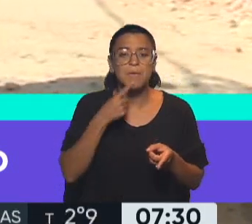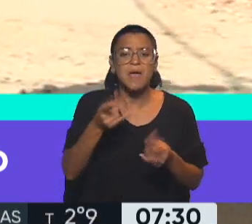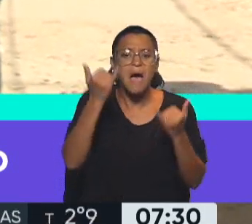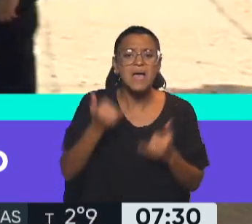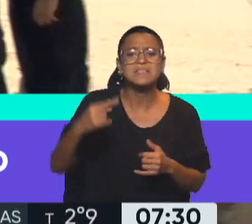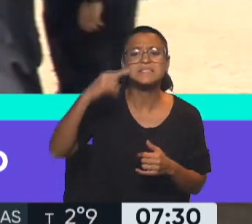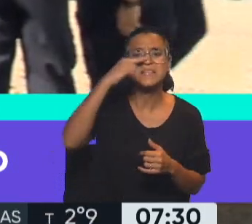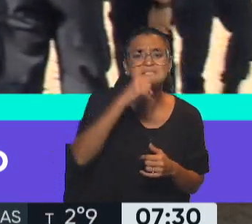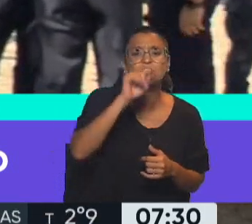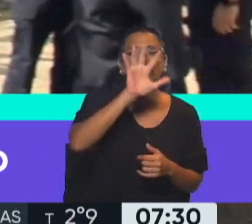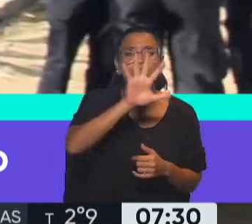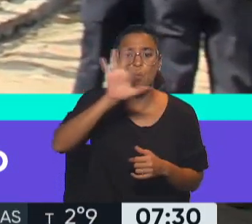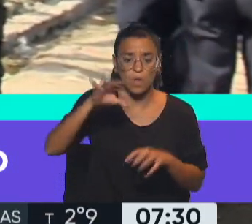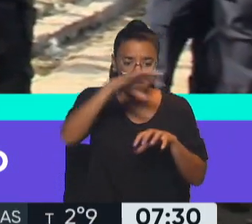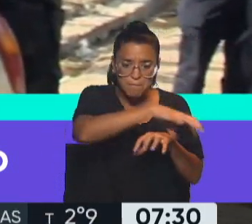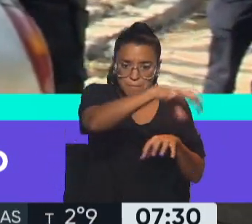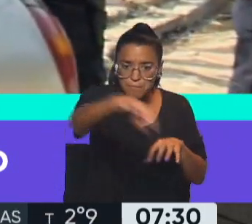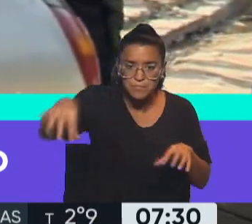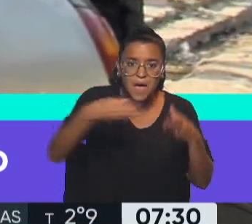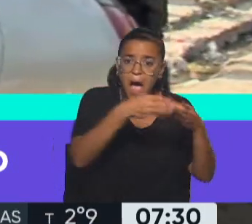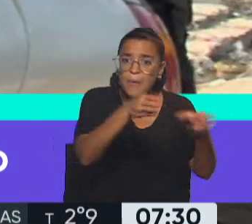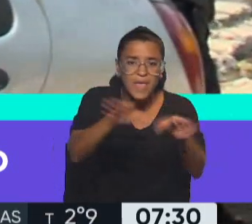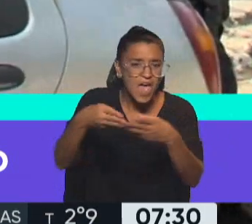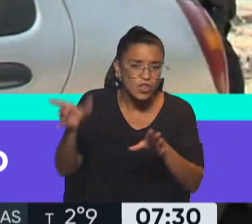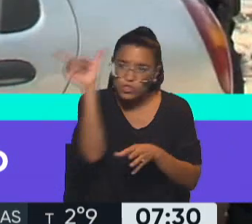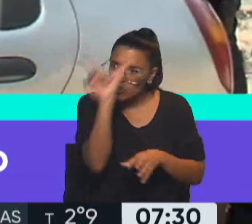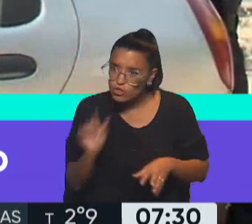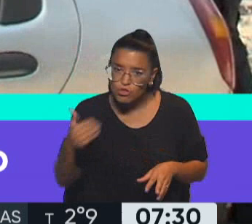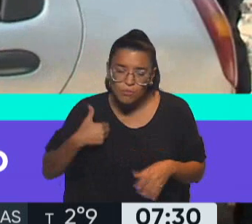más de 750 espacios abiertos en todo el país